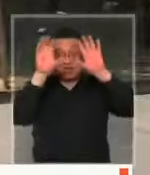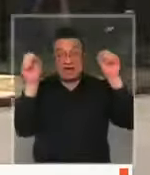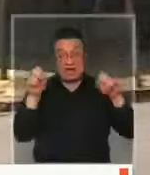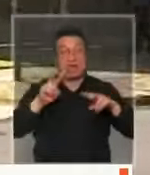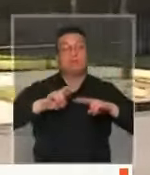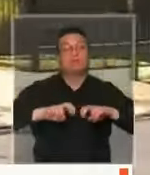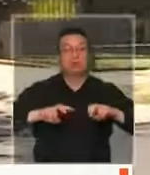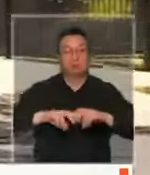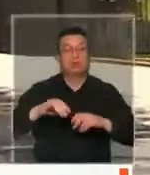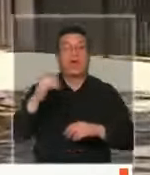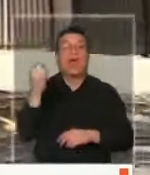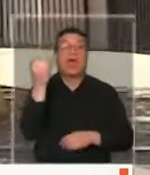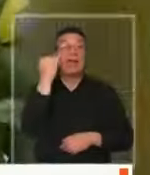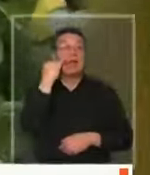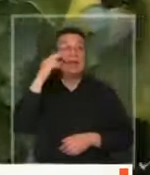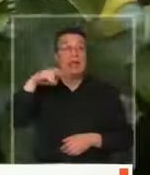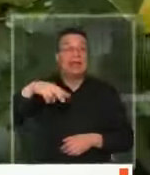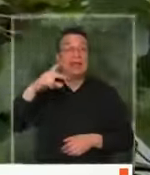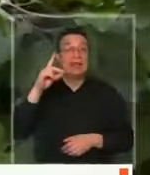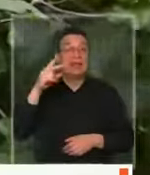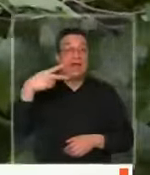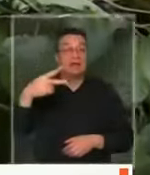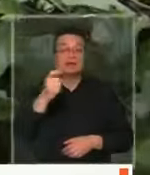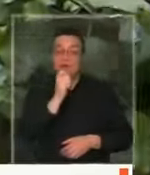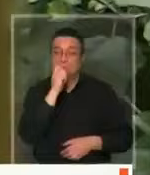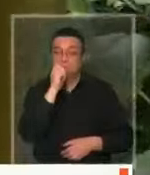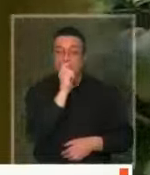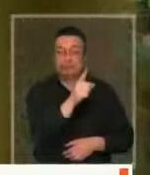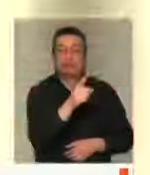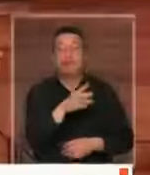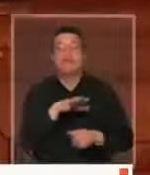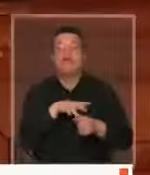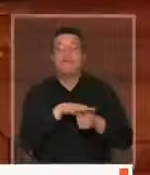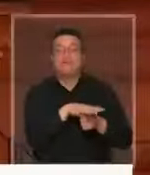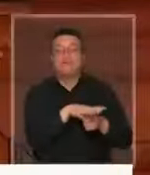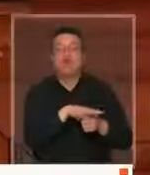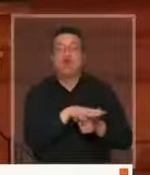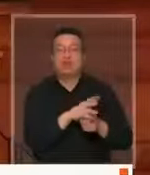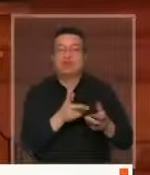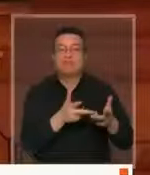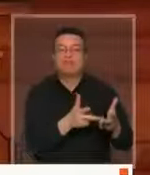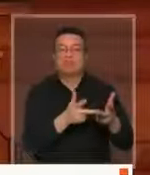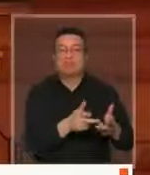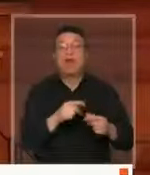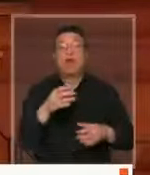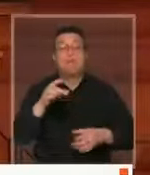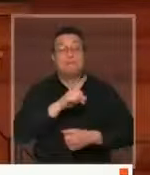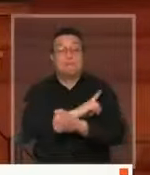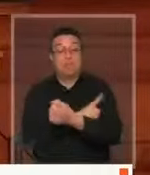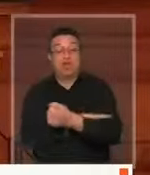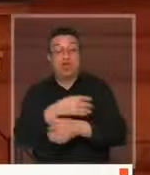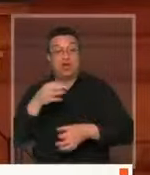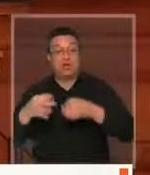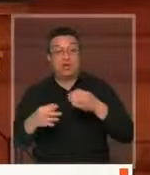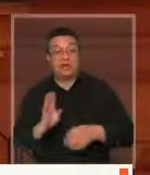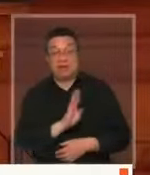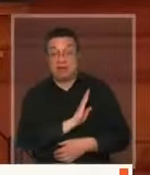el Instituto Nacional de Derechos Humanos se querelló por presunto tráfico de influencia. El Poder Judicial y los miembros que lo